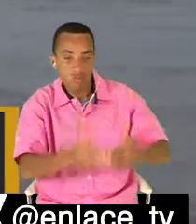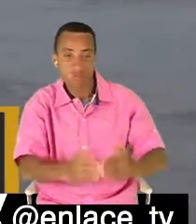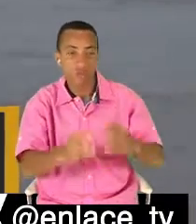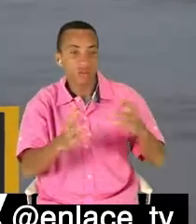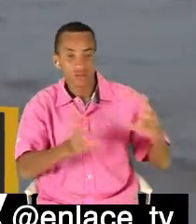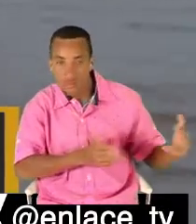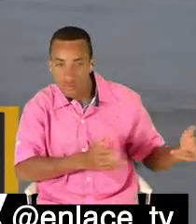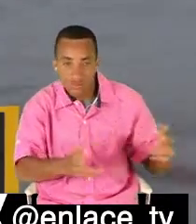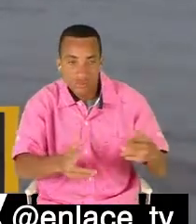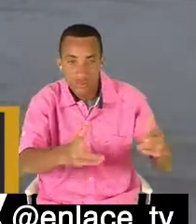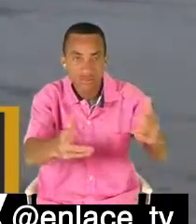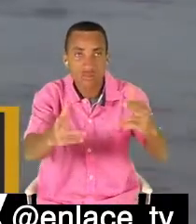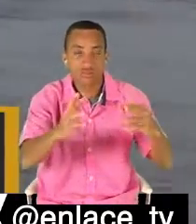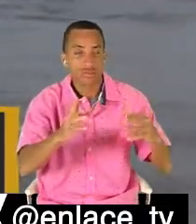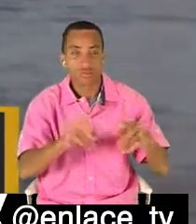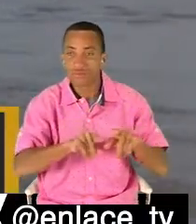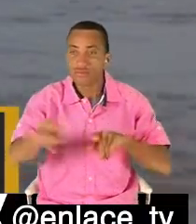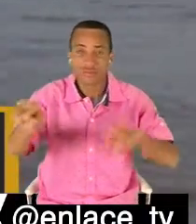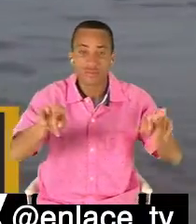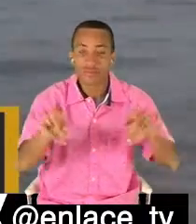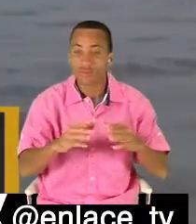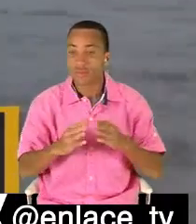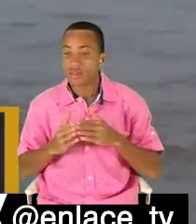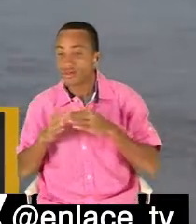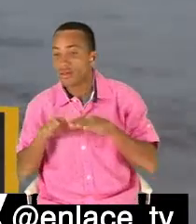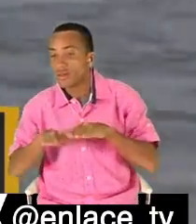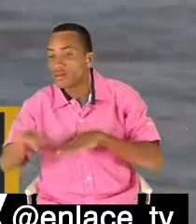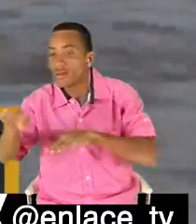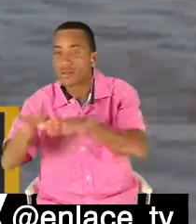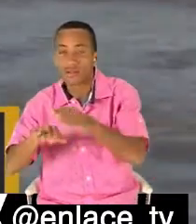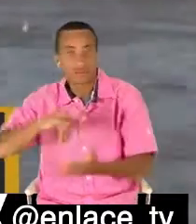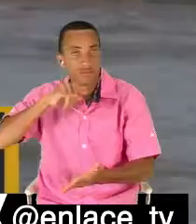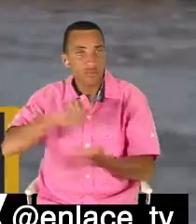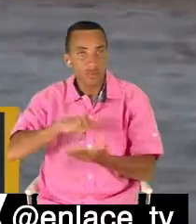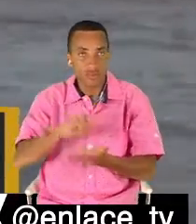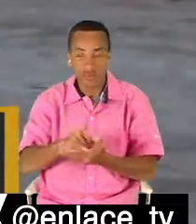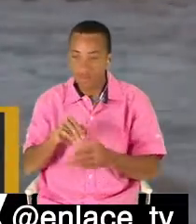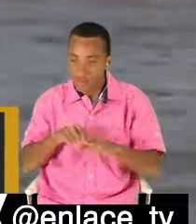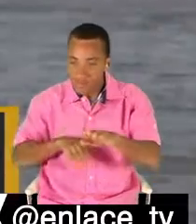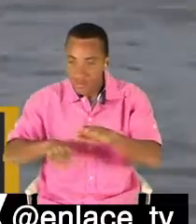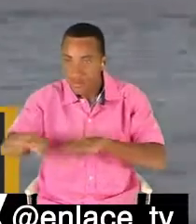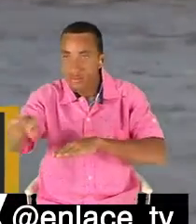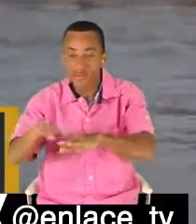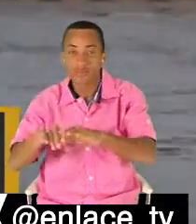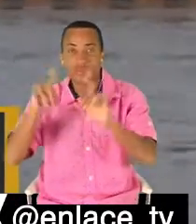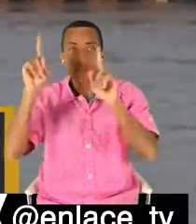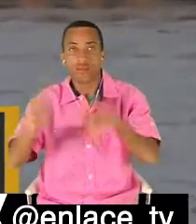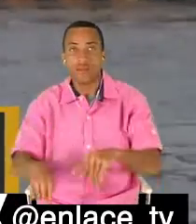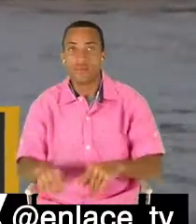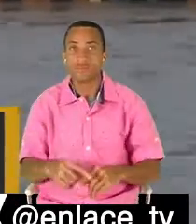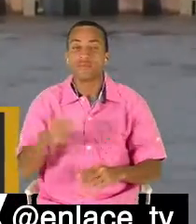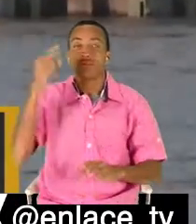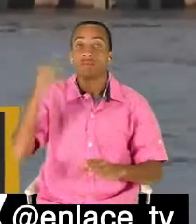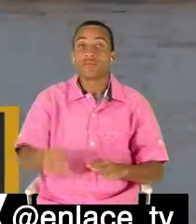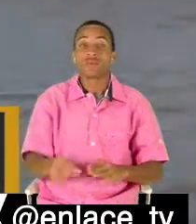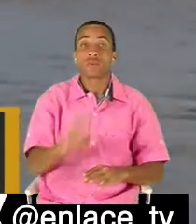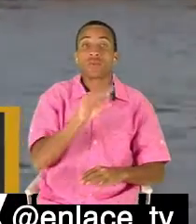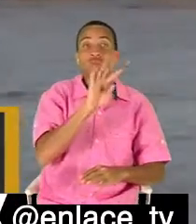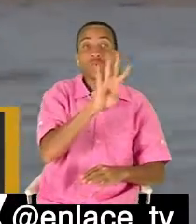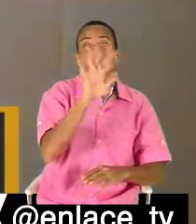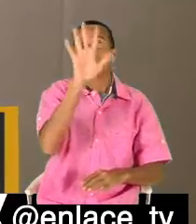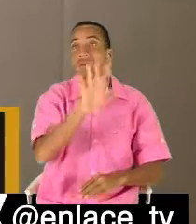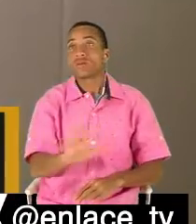con el mundo, y no tener una carretera que tenga las mismas características. La vía Yuma está mandada a hacer la conexión de Barranca Bermeja y estos cuatro departamentos con